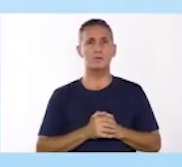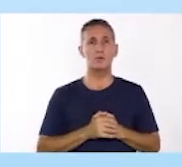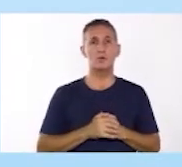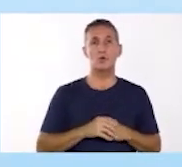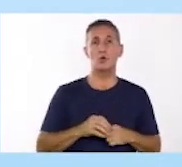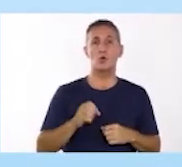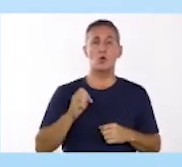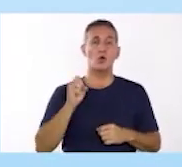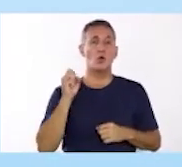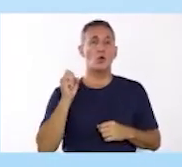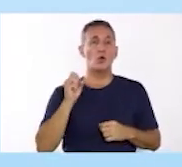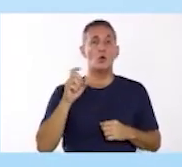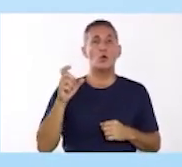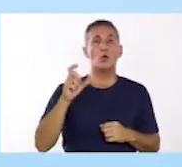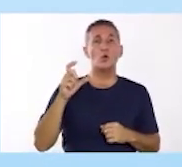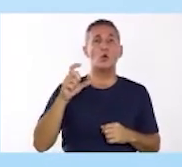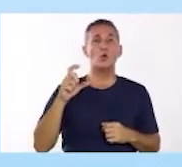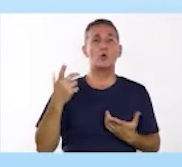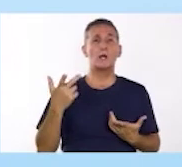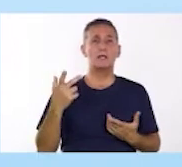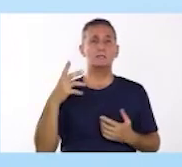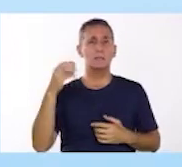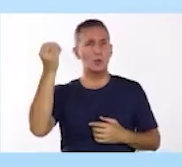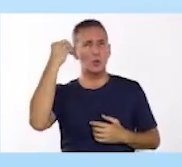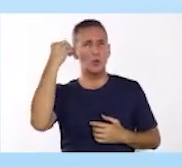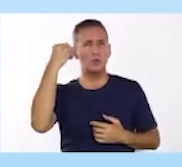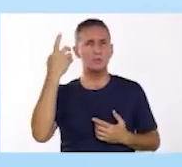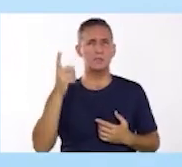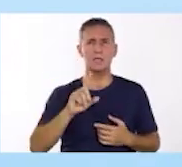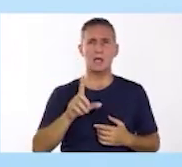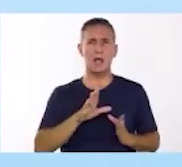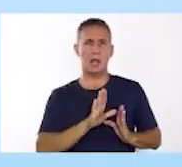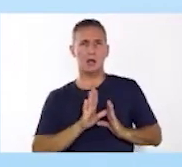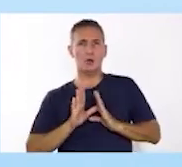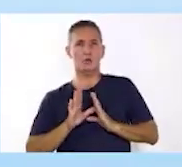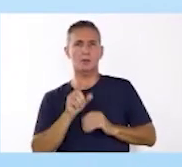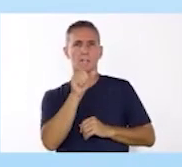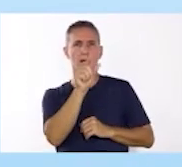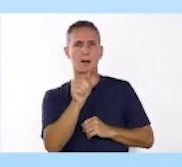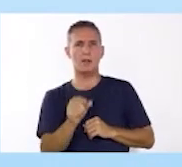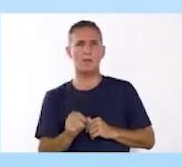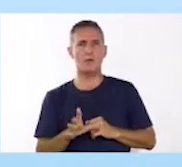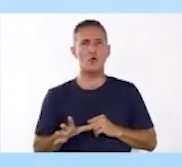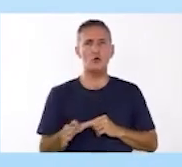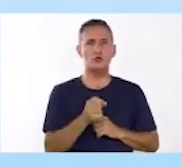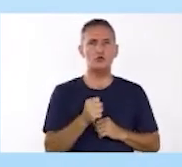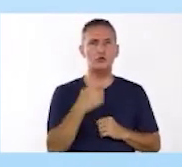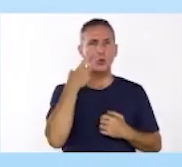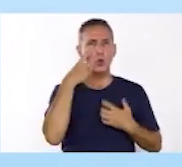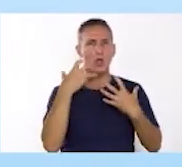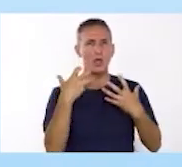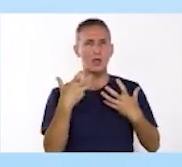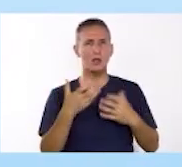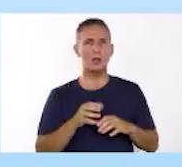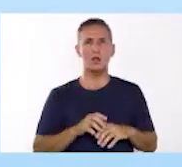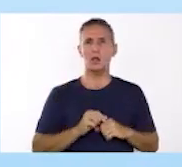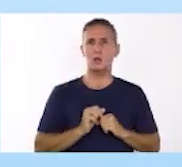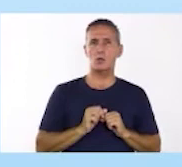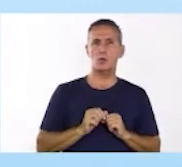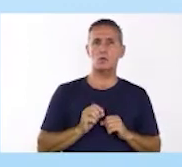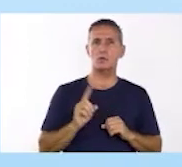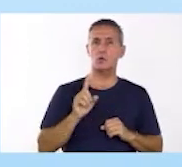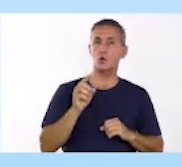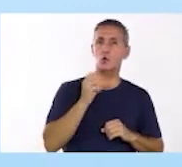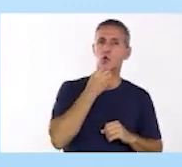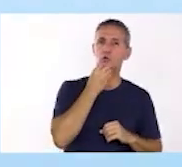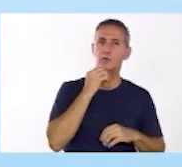Los clásicos nos enseñaron a no temer a las palabras, Todas son esencialmente